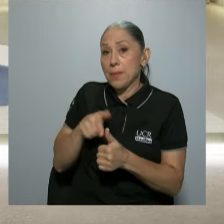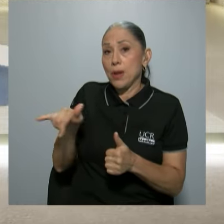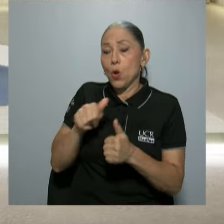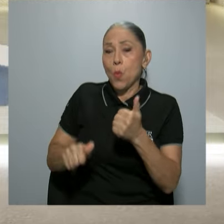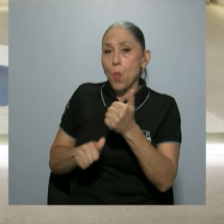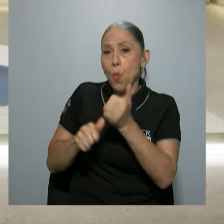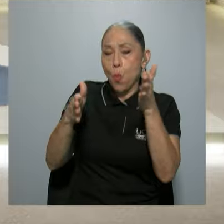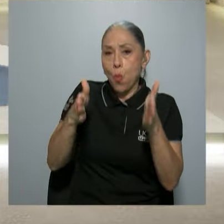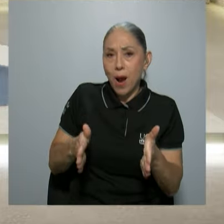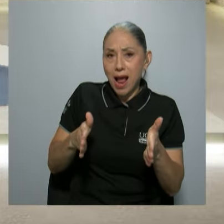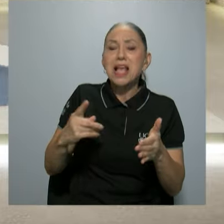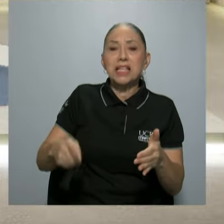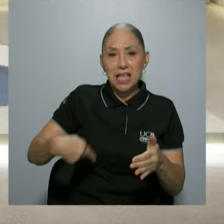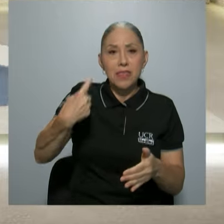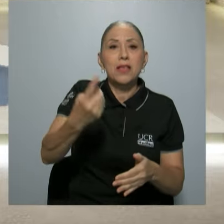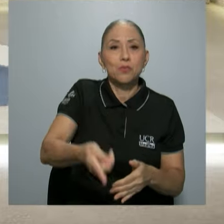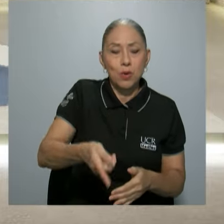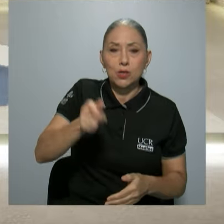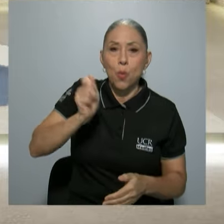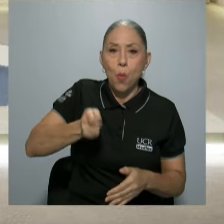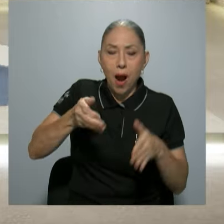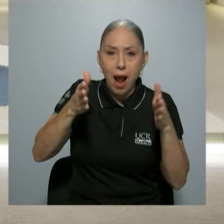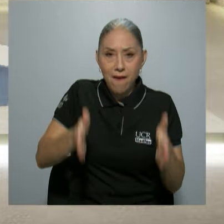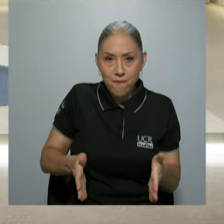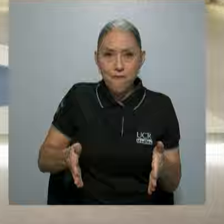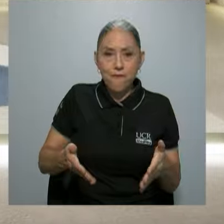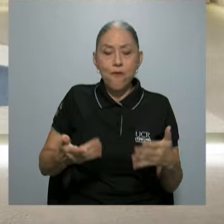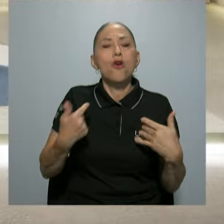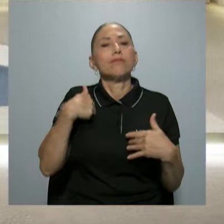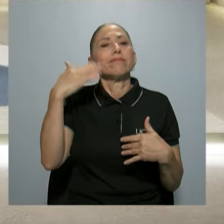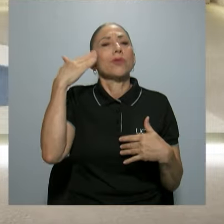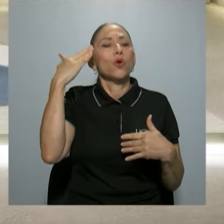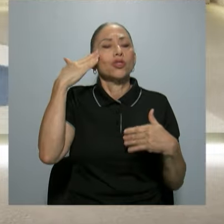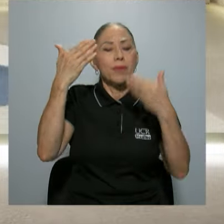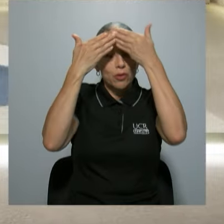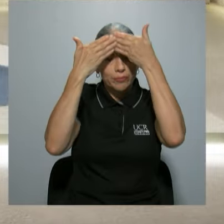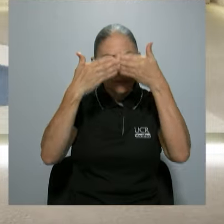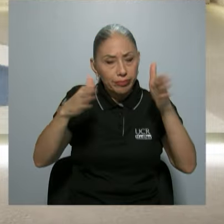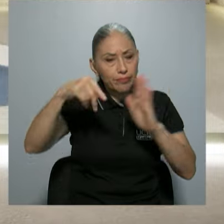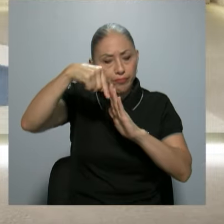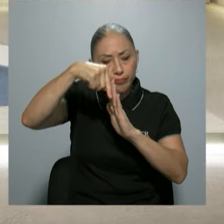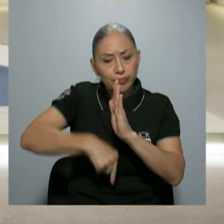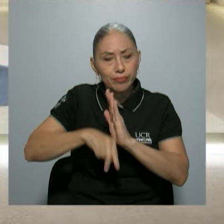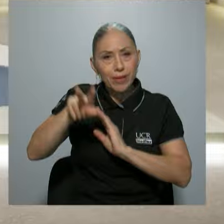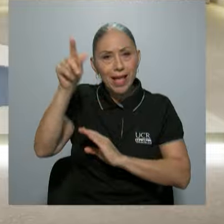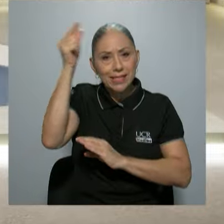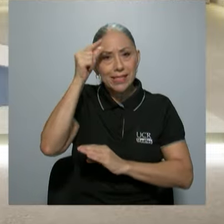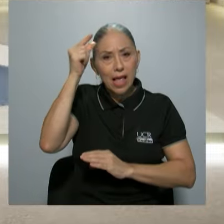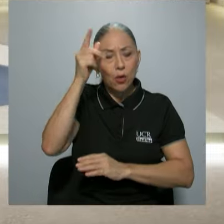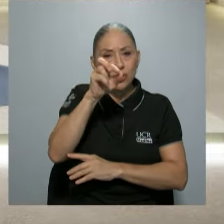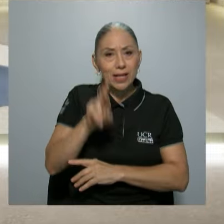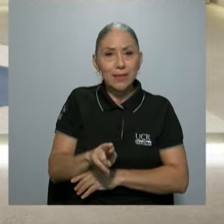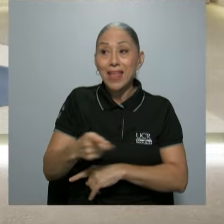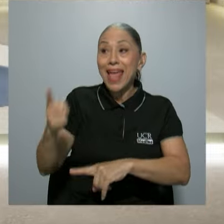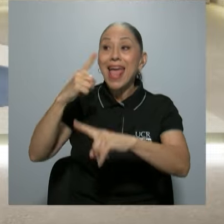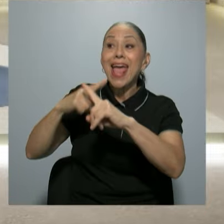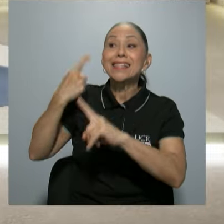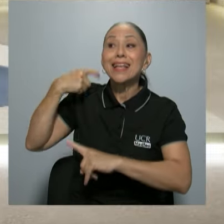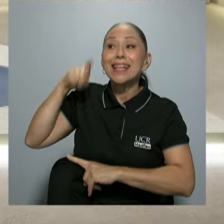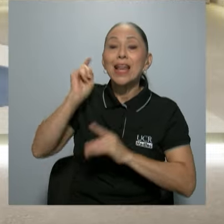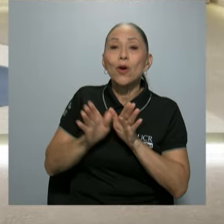después como abogado, me ha permitido un conocimiento muy amplio del Estado costarricense. Exsecretario General del Partido